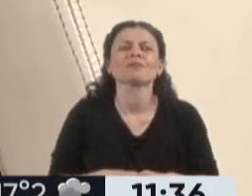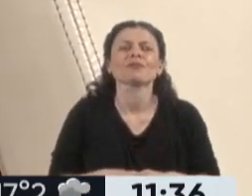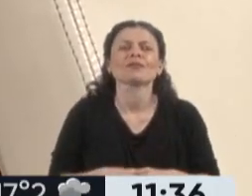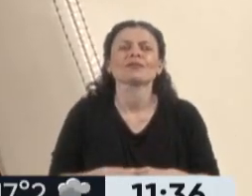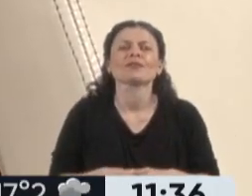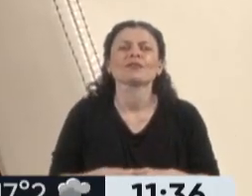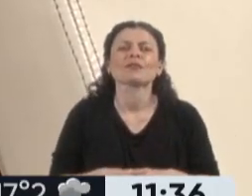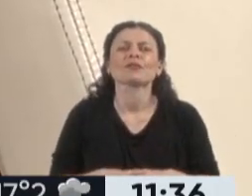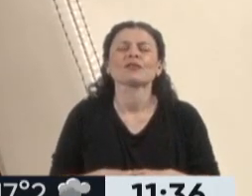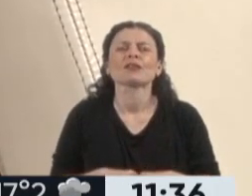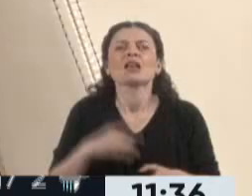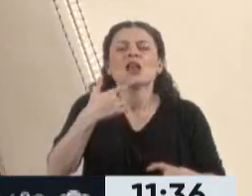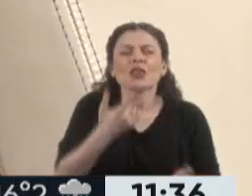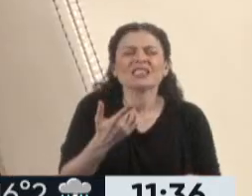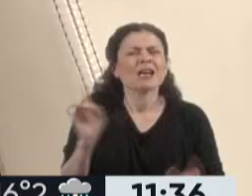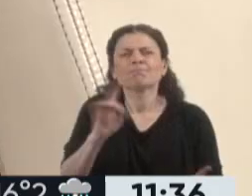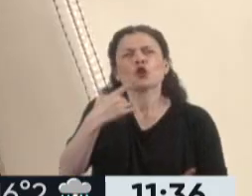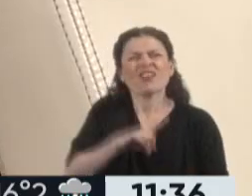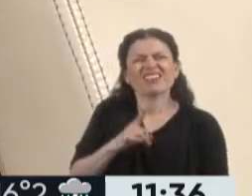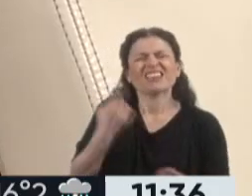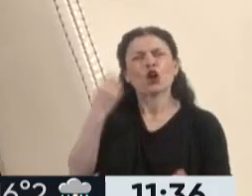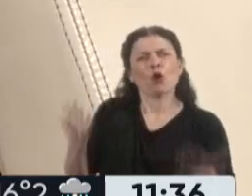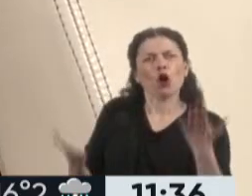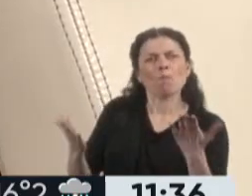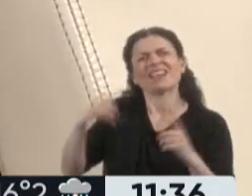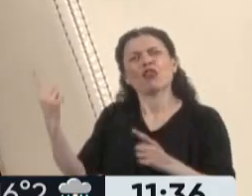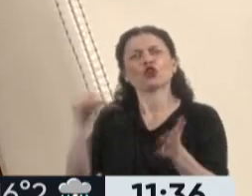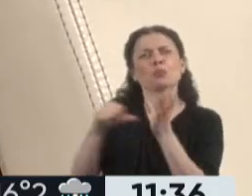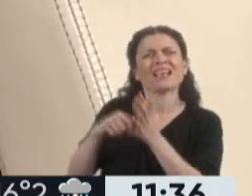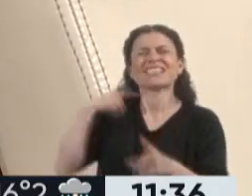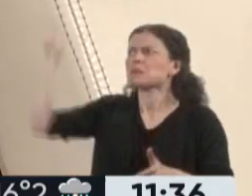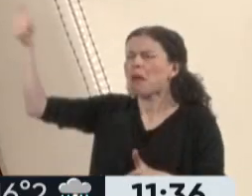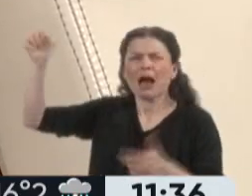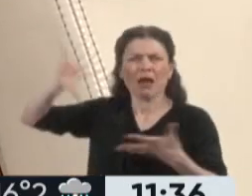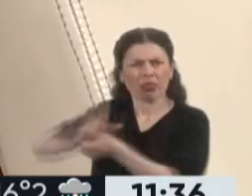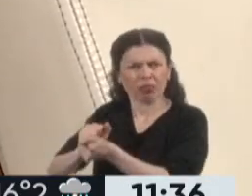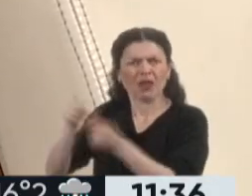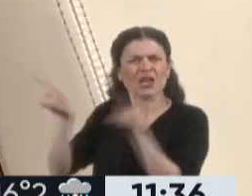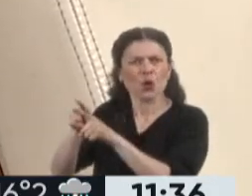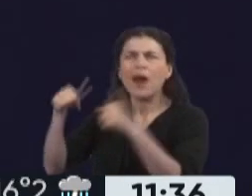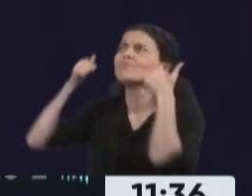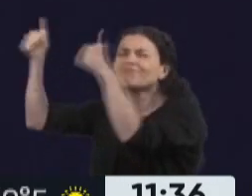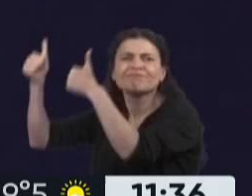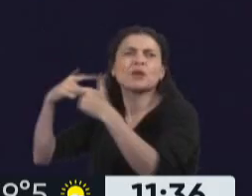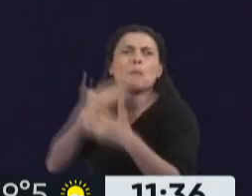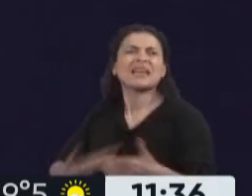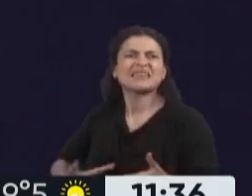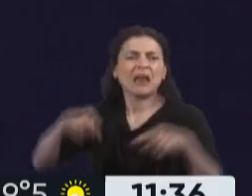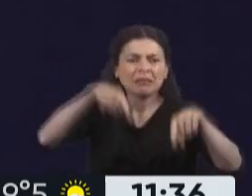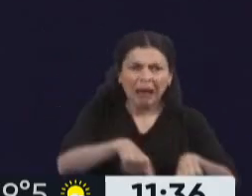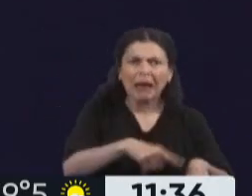hace planteamientos bastante objetivos y que no entiende por qué en Argentina, yendo las cosas bien, la prensa va en contra. No,